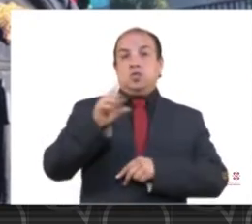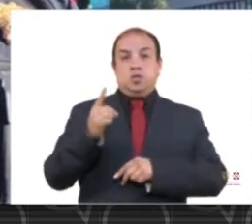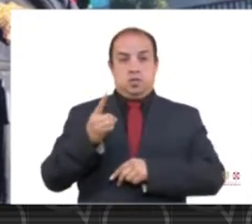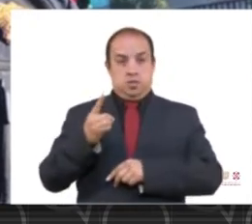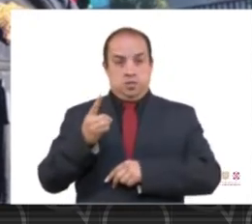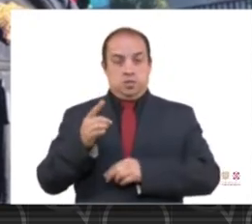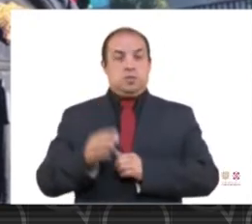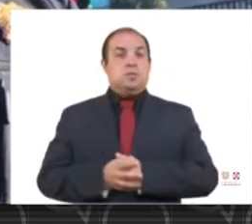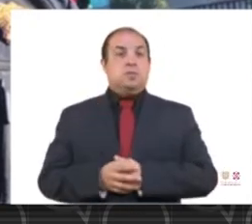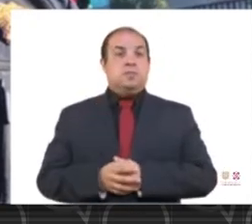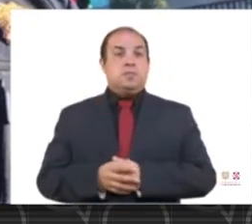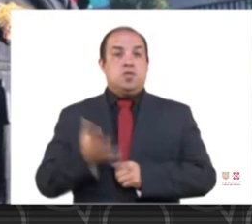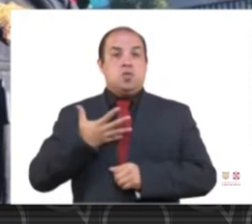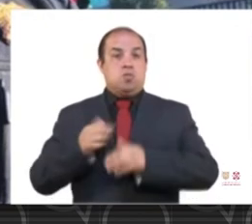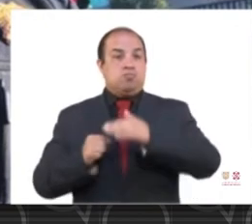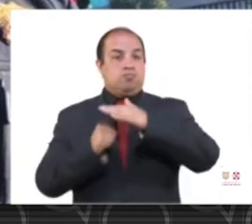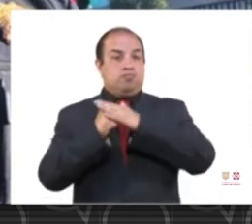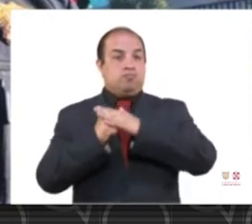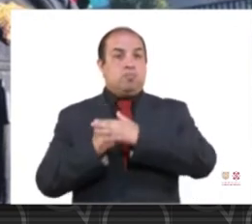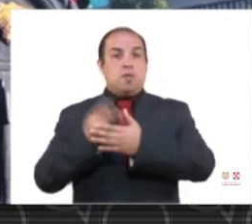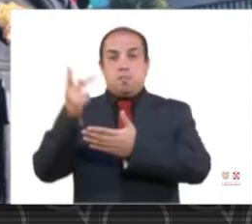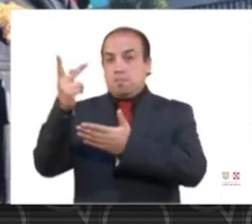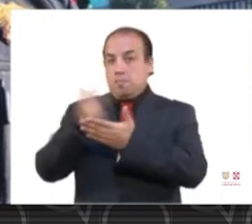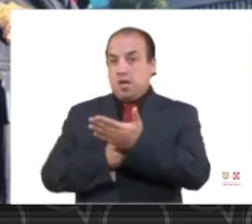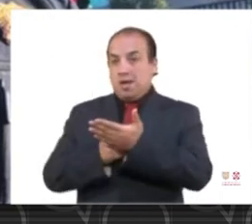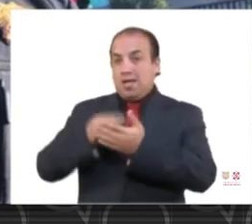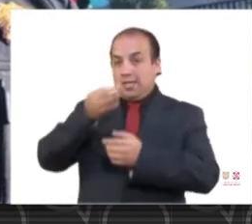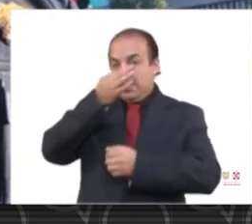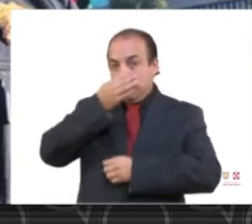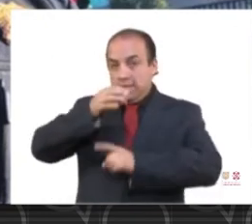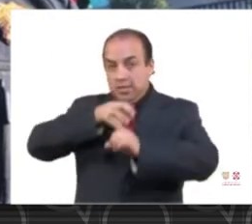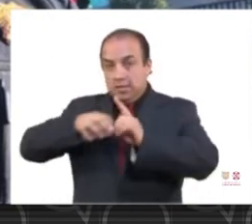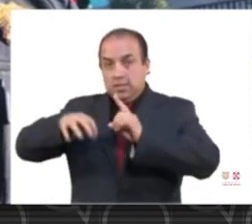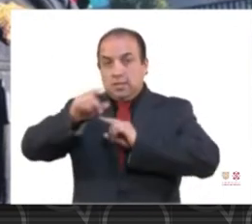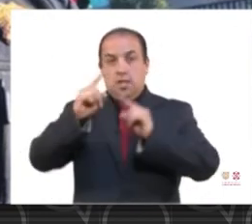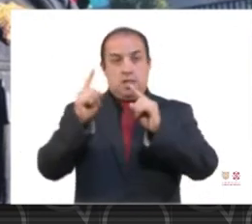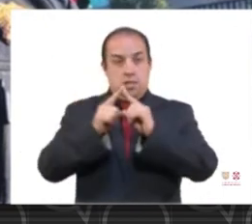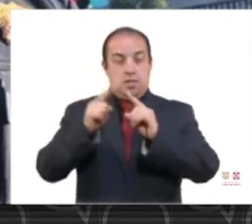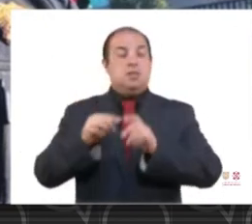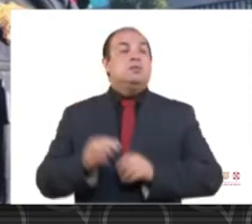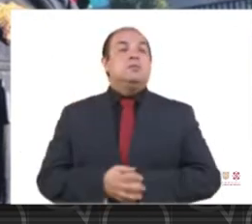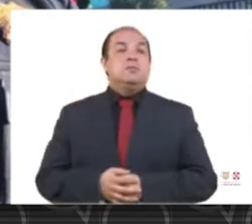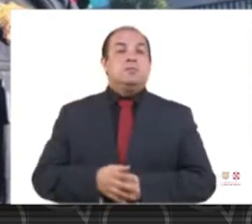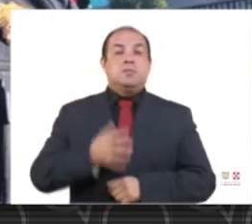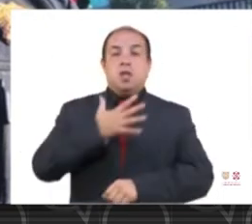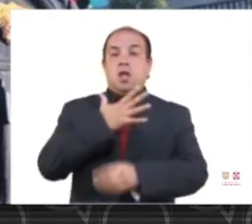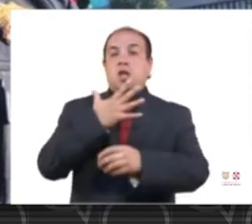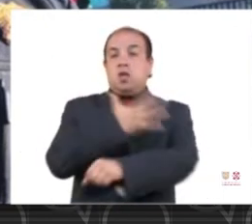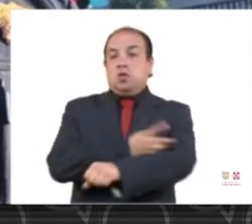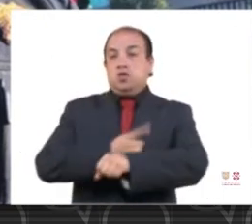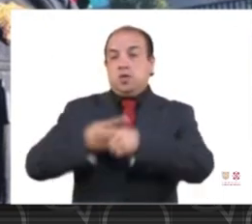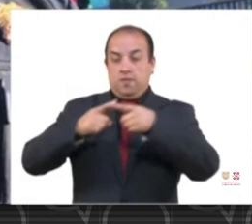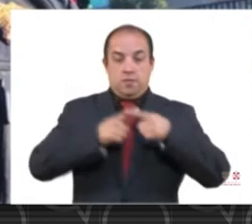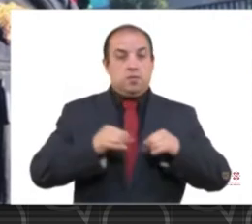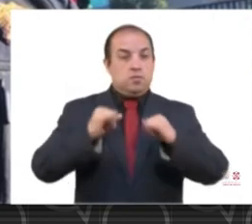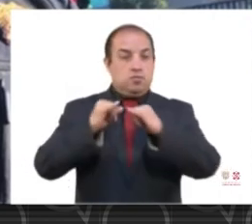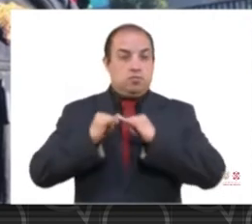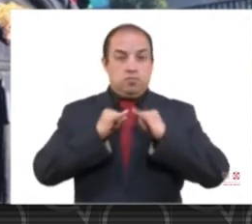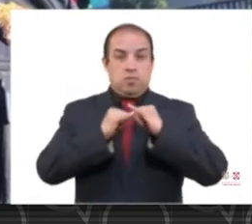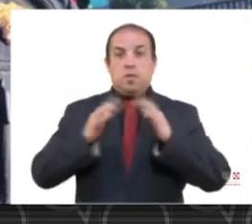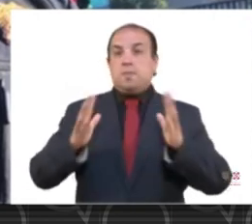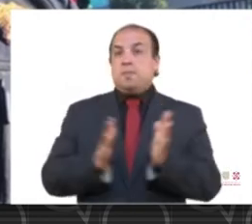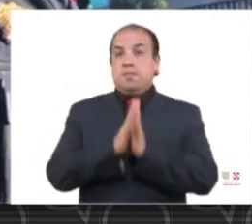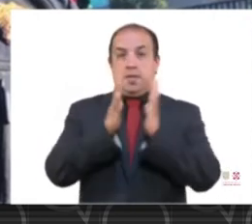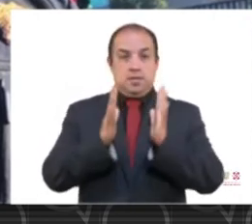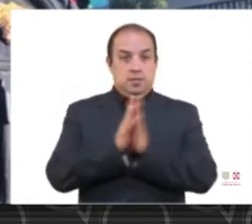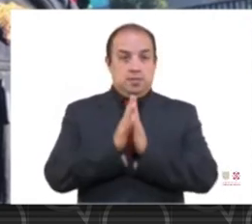el reforzamiento a este dispositivo en las inmediaciones del templo, en coordinación con diferentes instituciones que